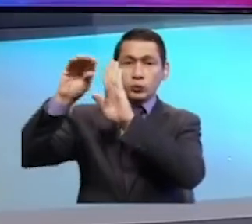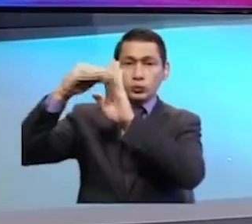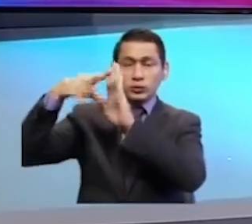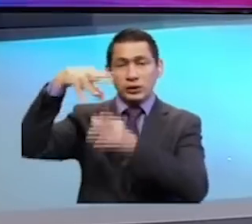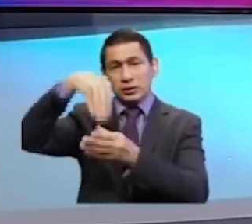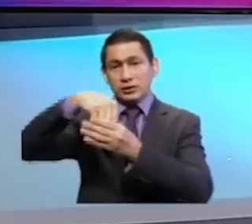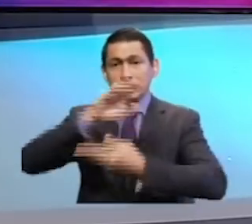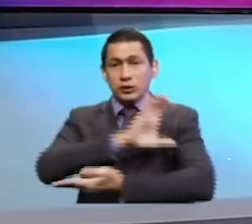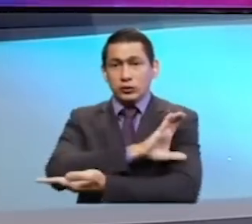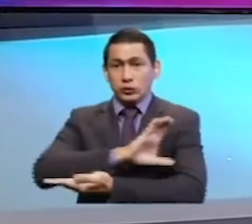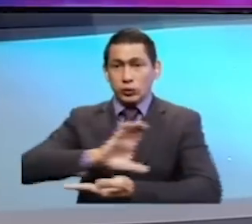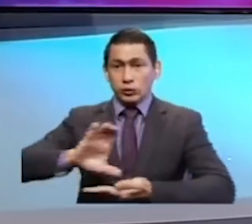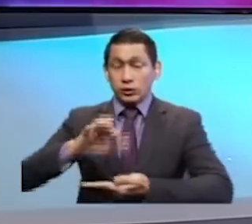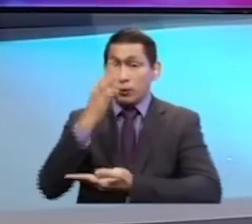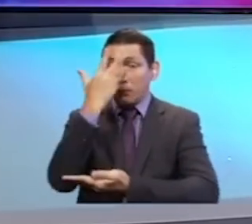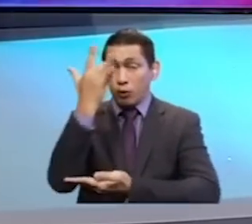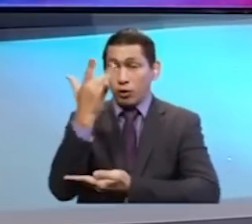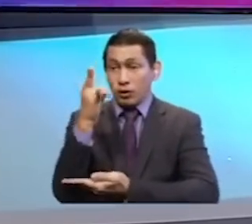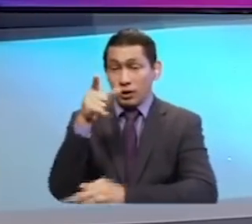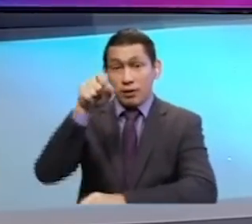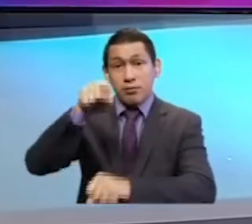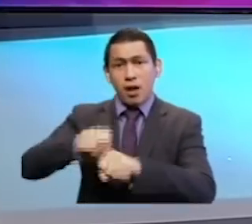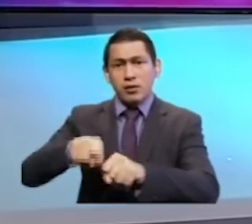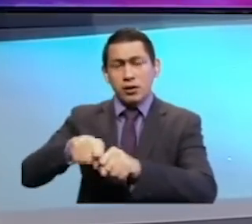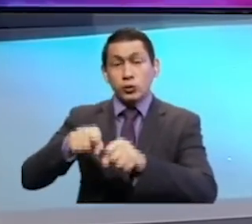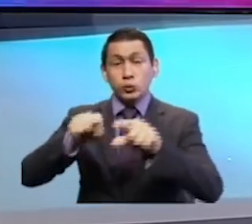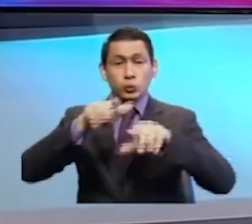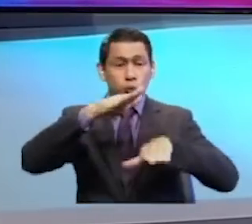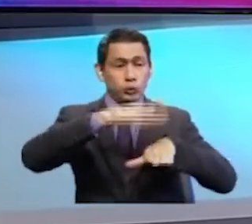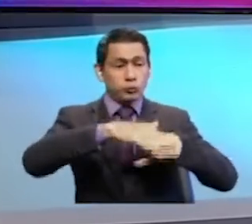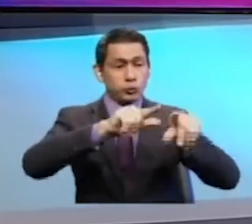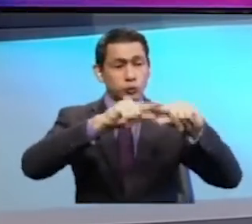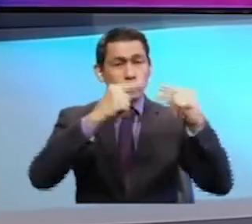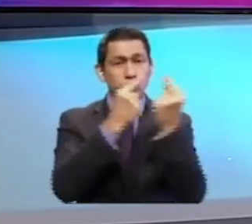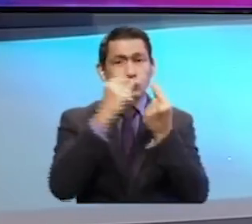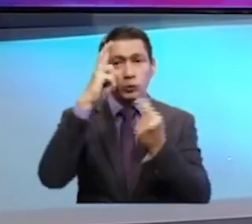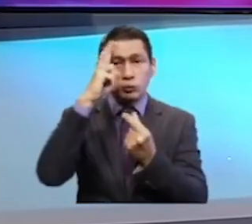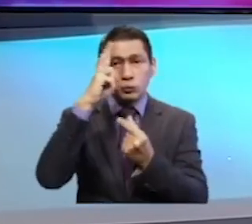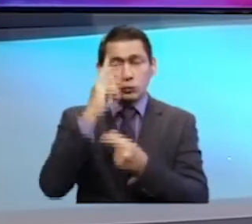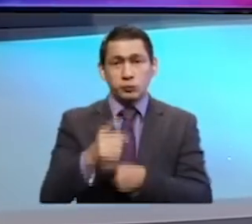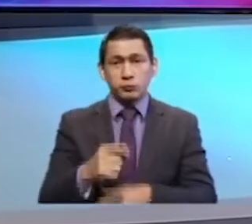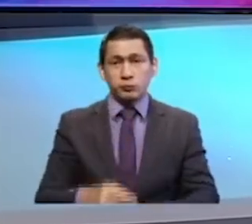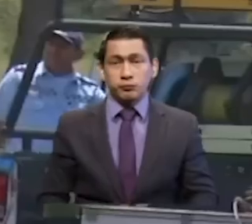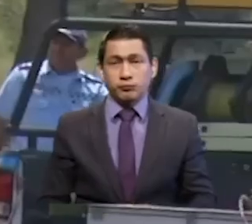de Guayaquil luego de ser vandalizado por desconocidos.